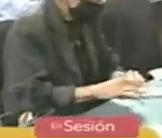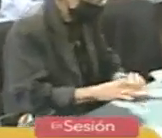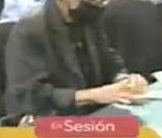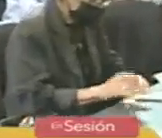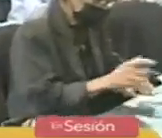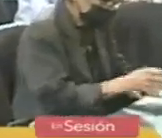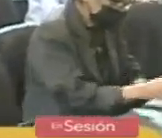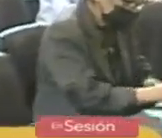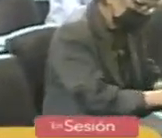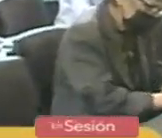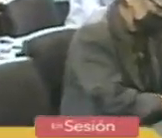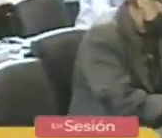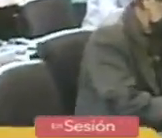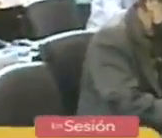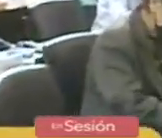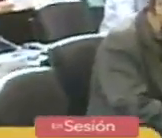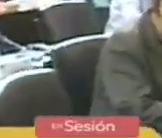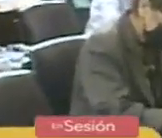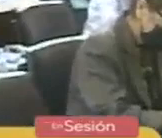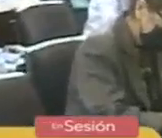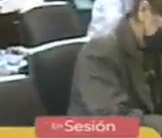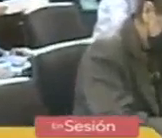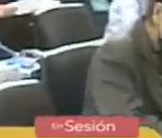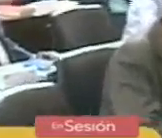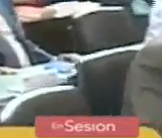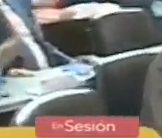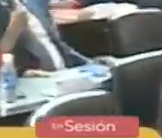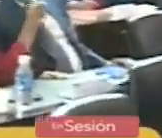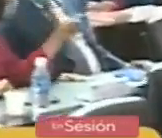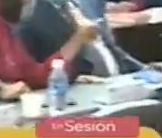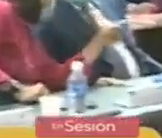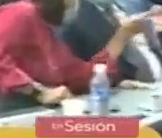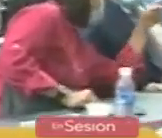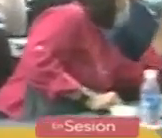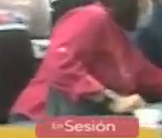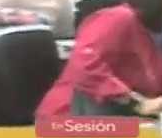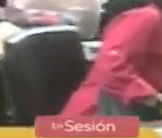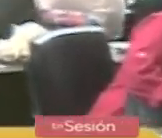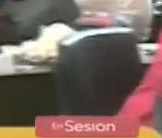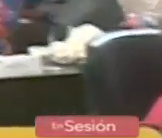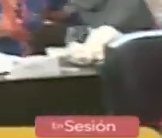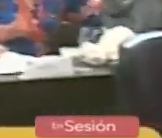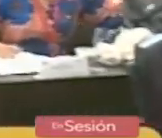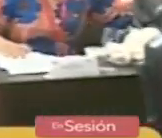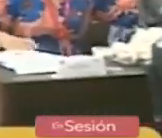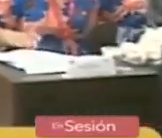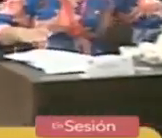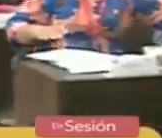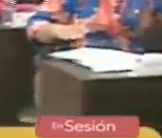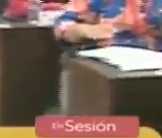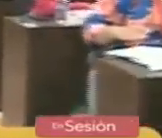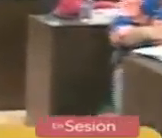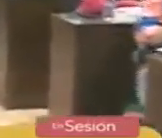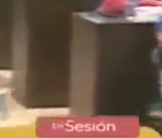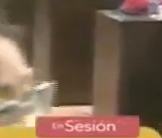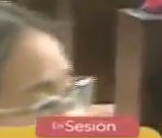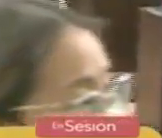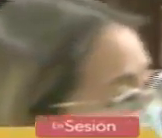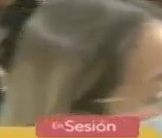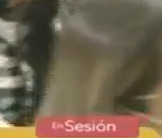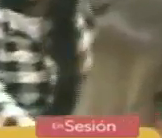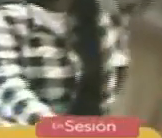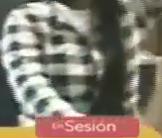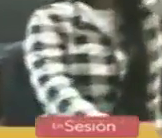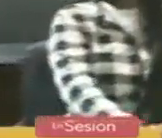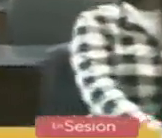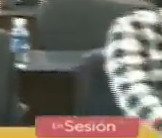que trabaja a fines de servicios humanitarios. Pues como segundo punto en el orden del día, se tiene